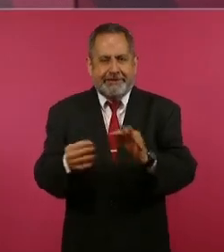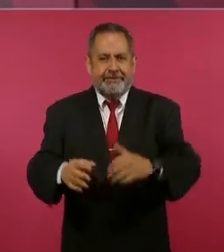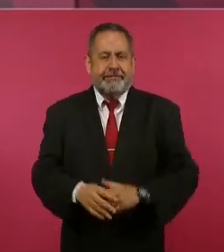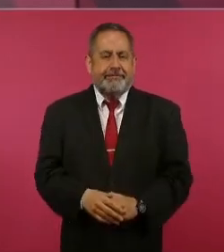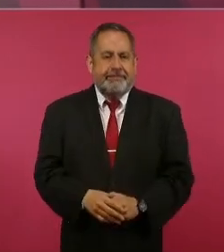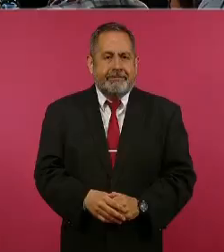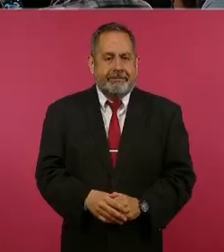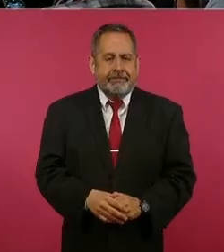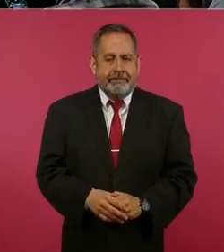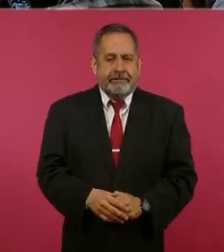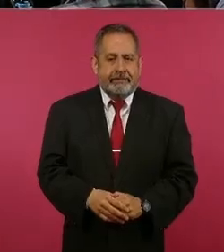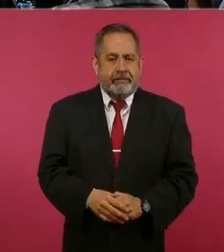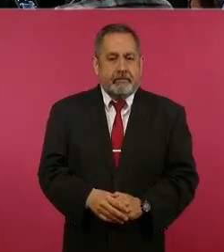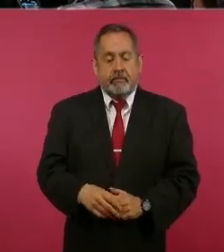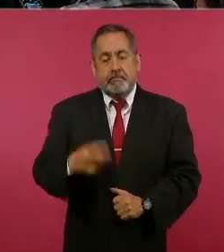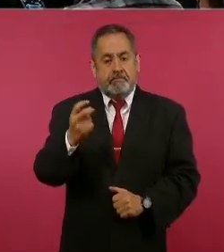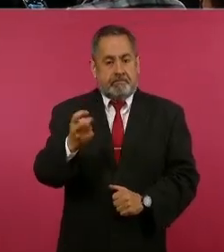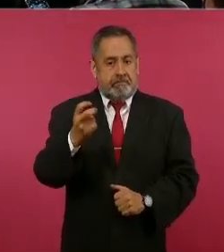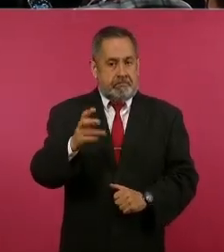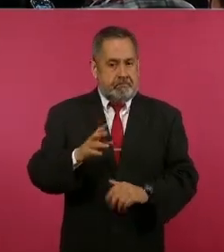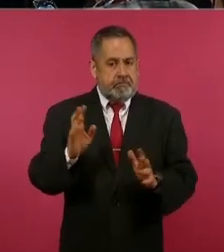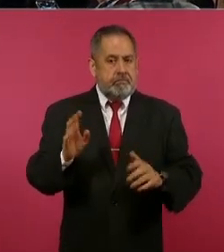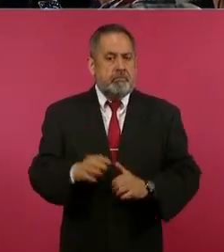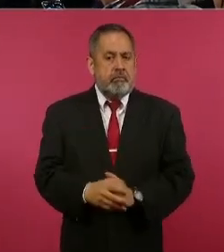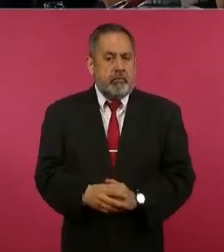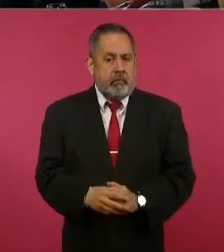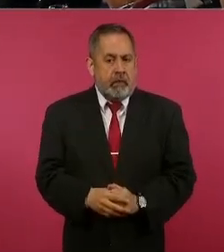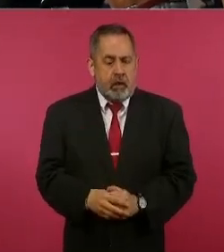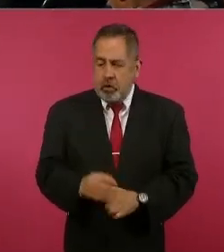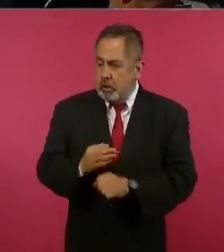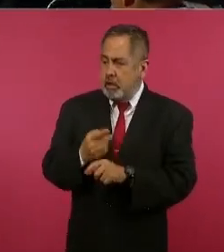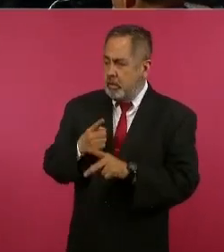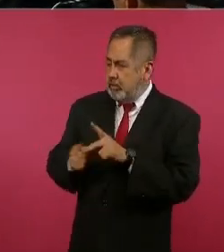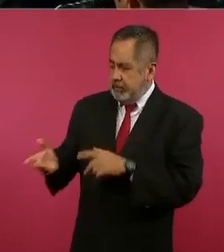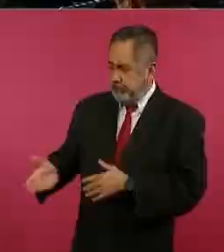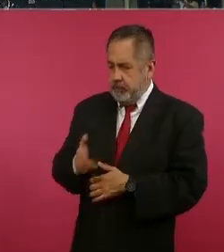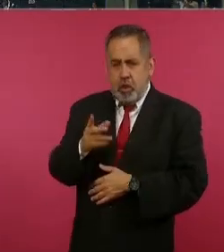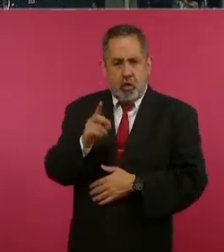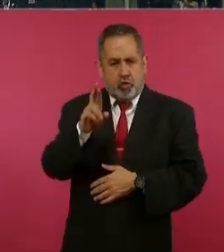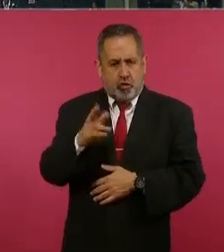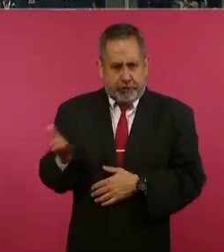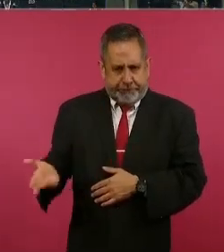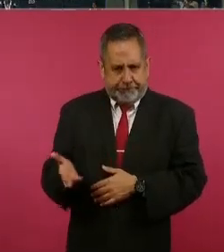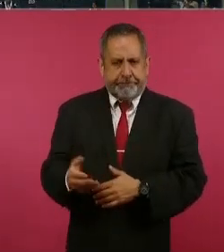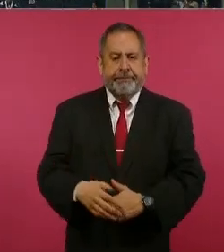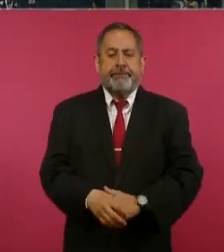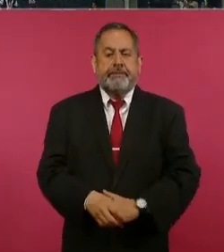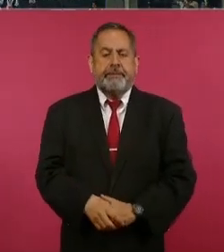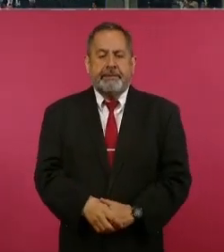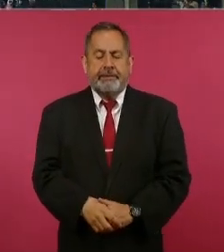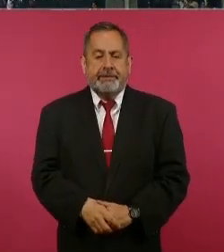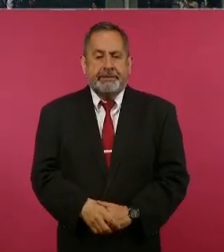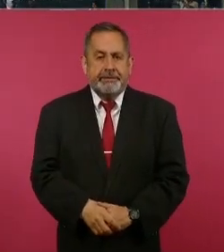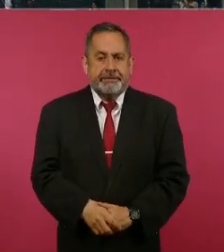Eso es básicamente, de modo que iniciamos con el doctor.